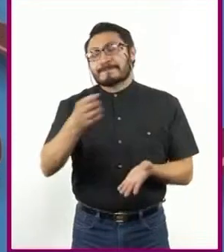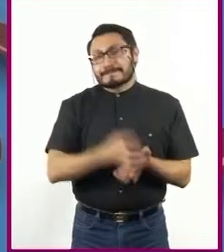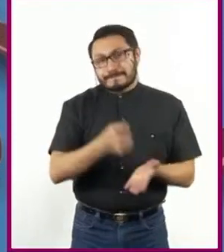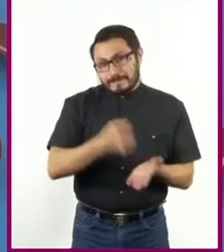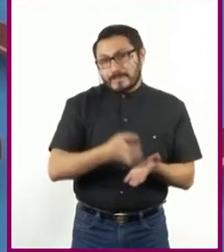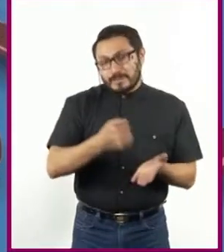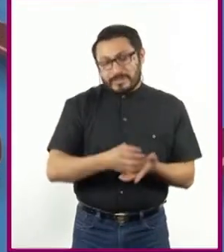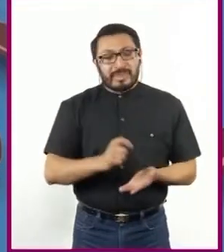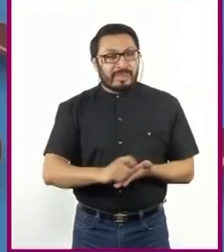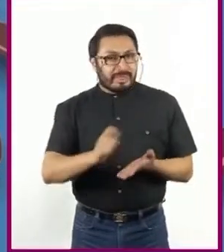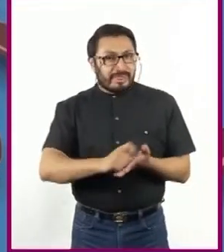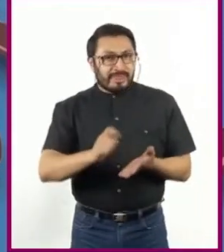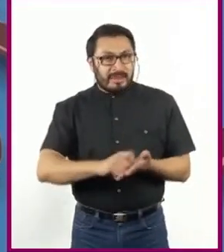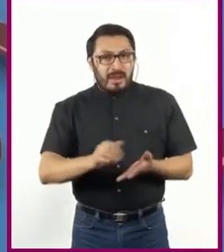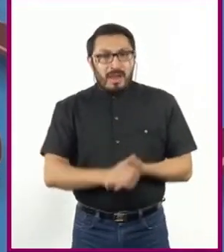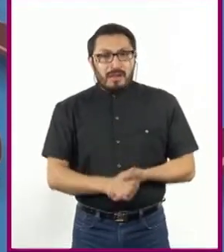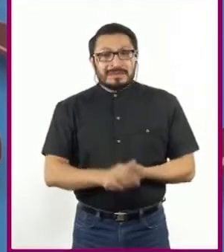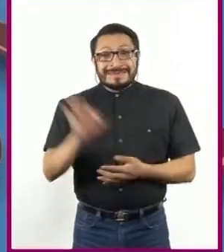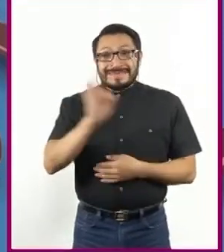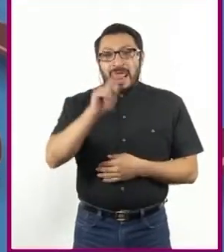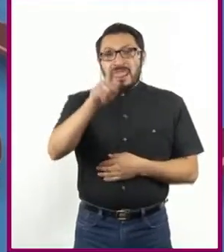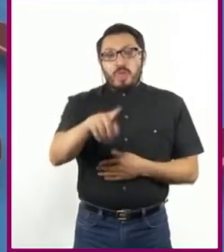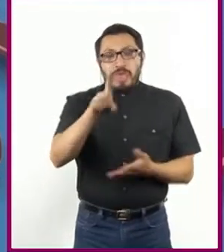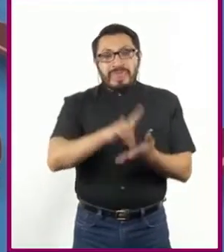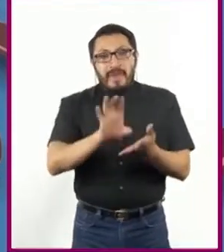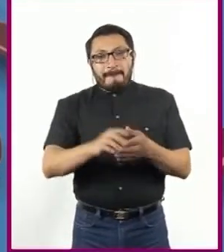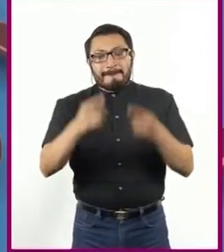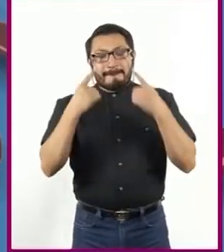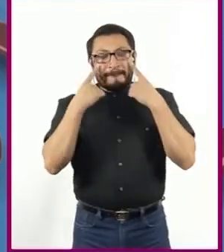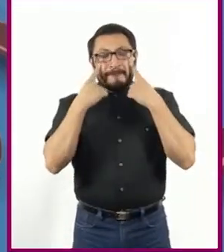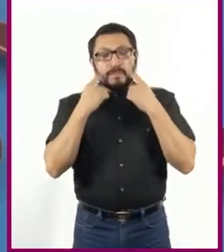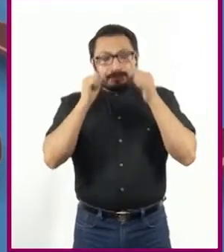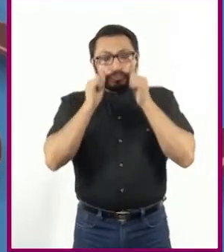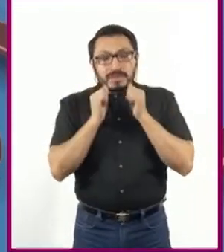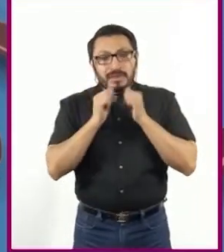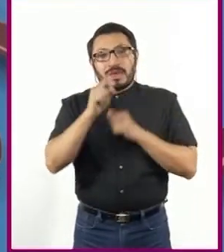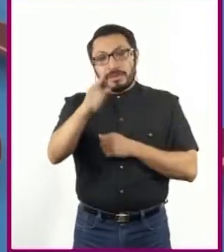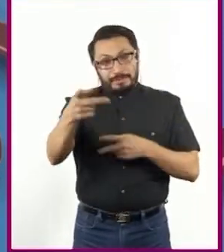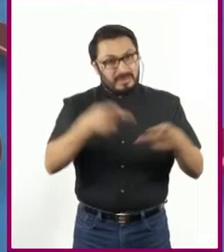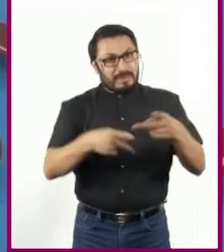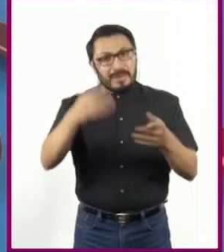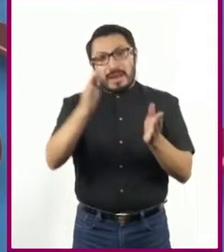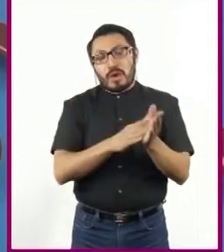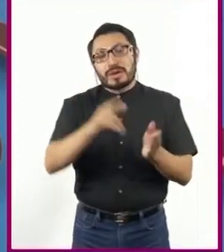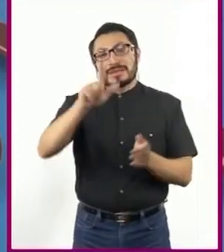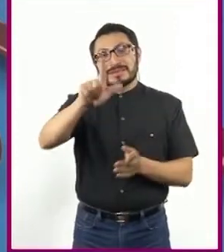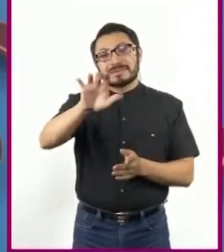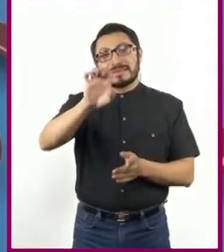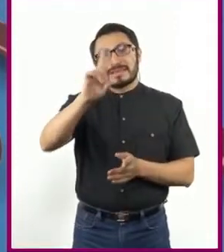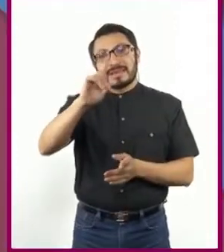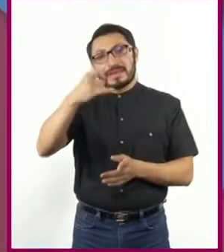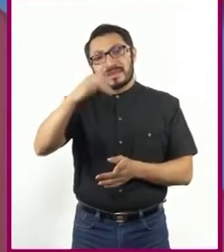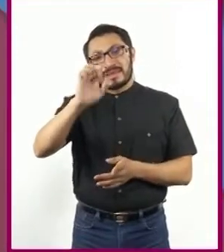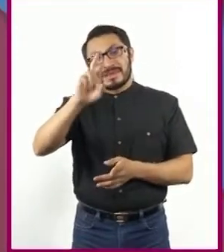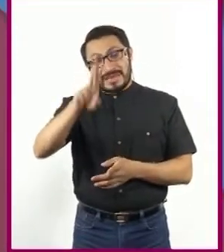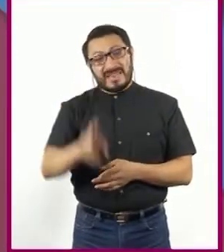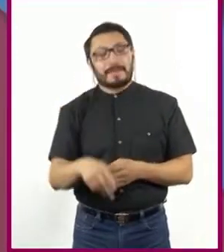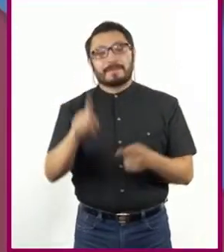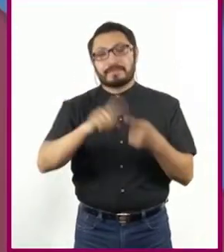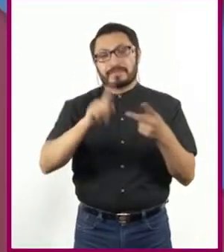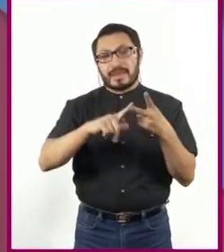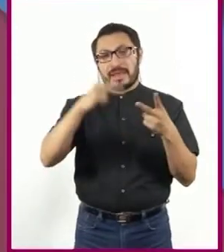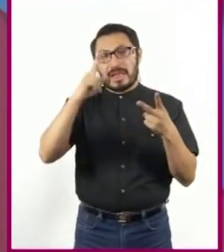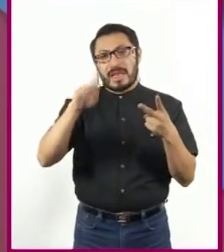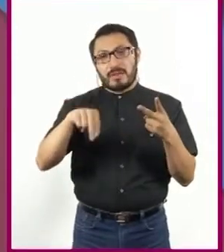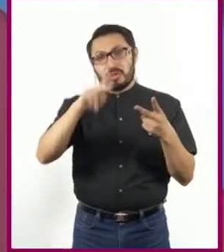cuaderno de notas. Si tienen discapacidad visual, dispongan de sus hojas Ledger, punzón y regleta. Antes